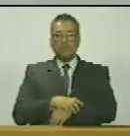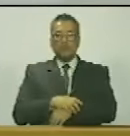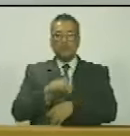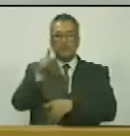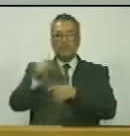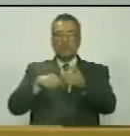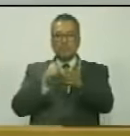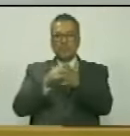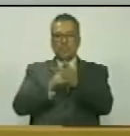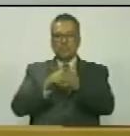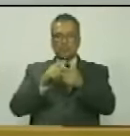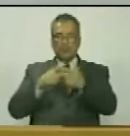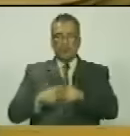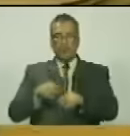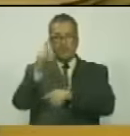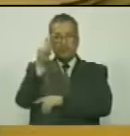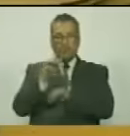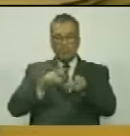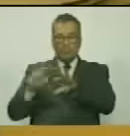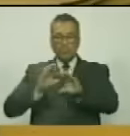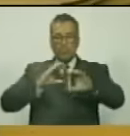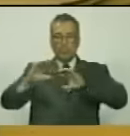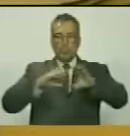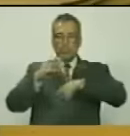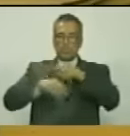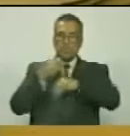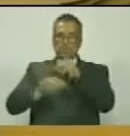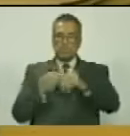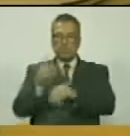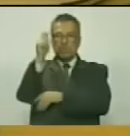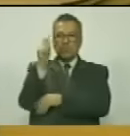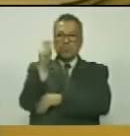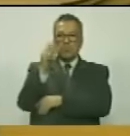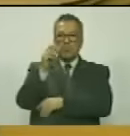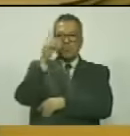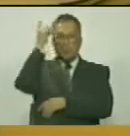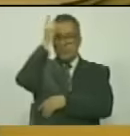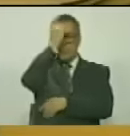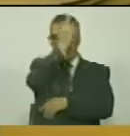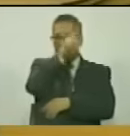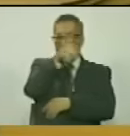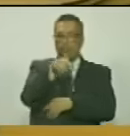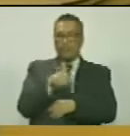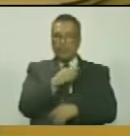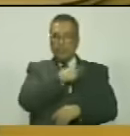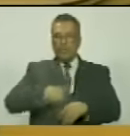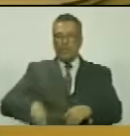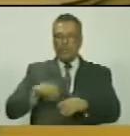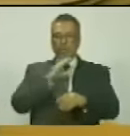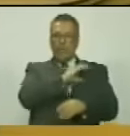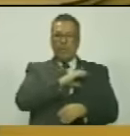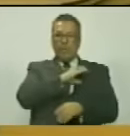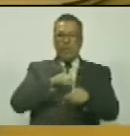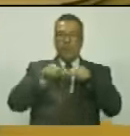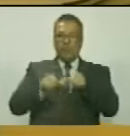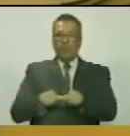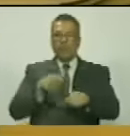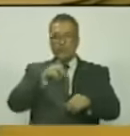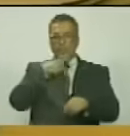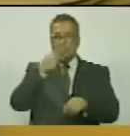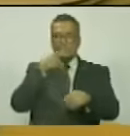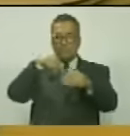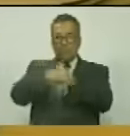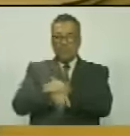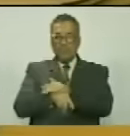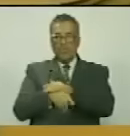Siguiente punto de la cuenta, ciudadana secretaria. Comunicación suscrita por el diputado Diosdado Cabello Rondón, presidente de la Comisión Permanente Política